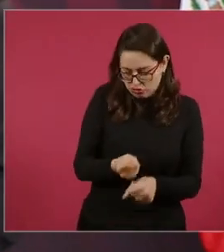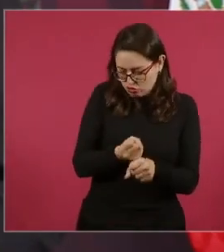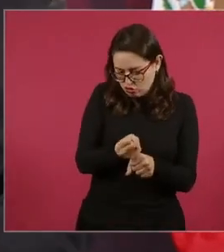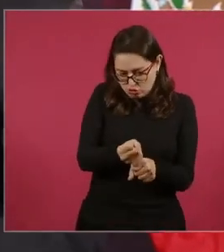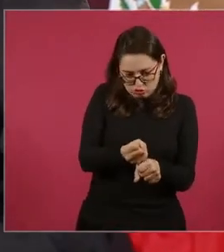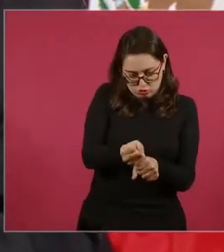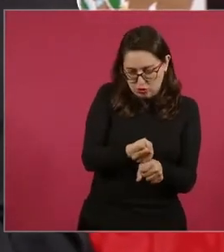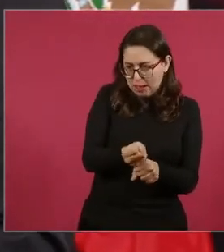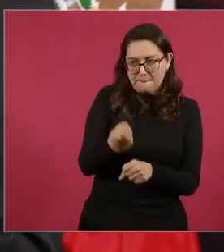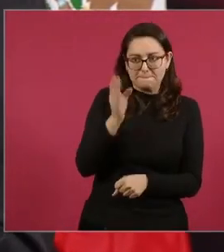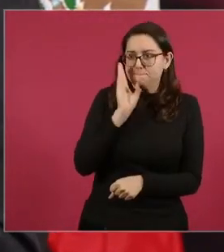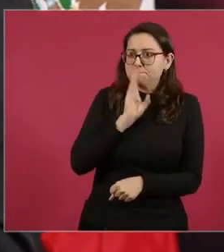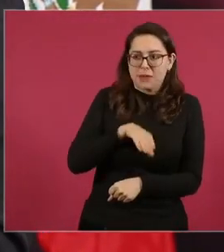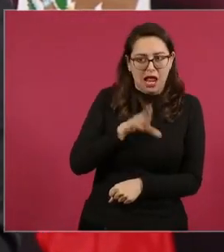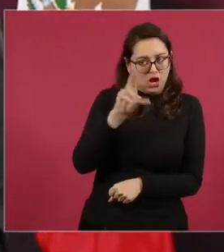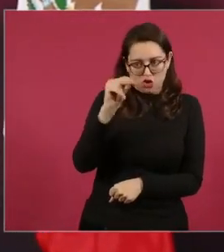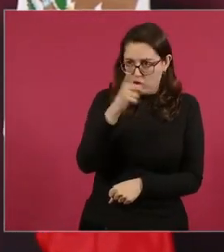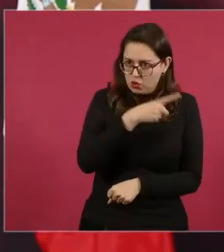es algo